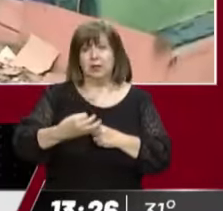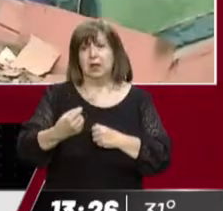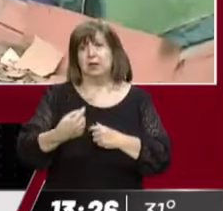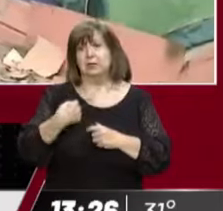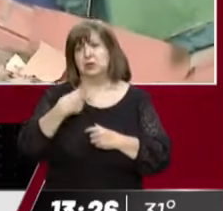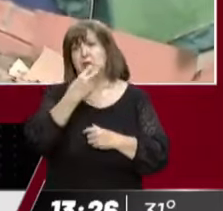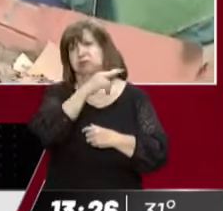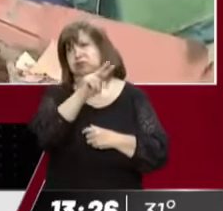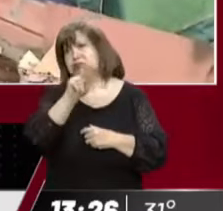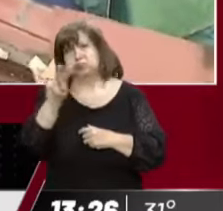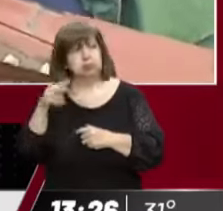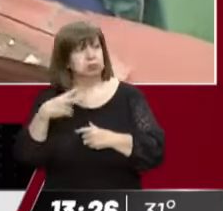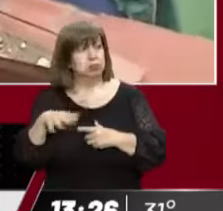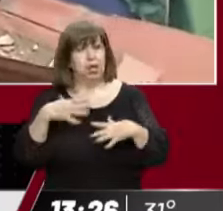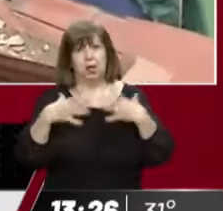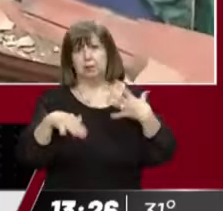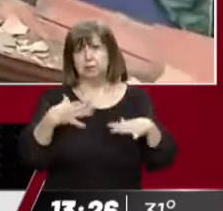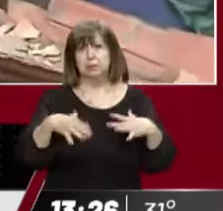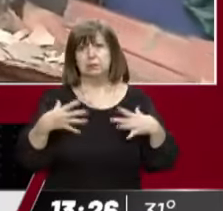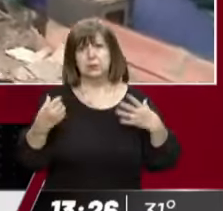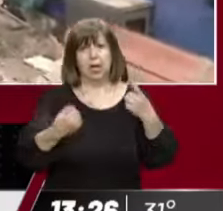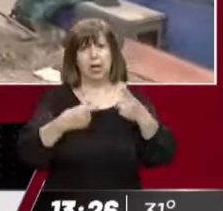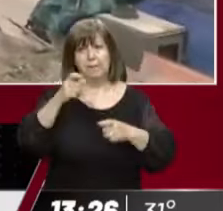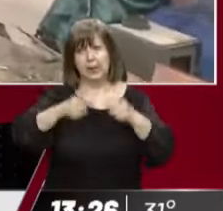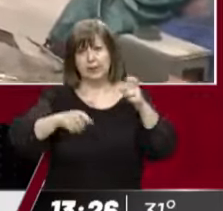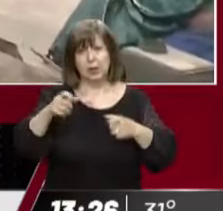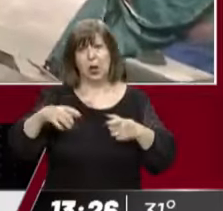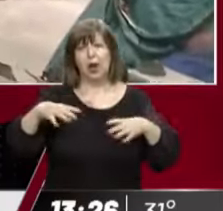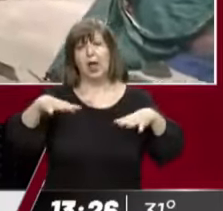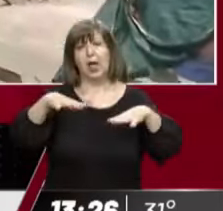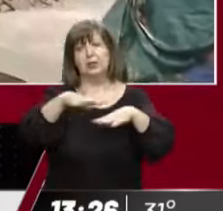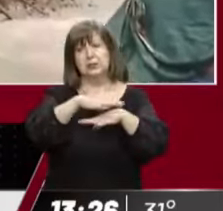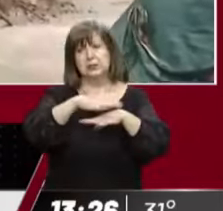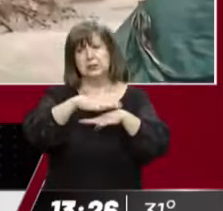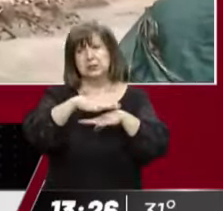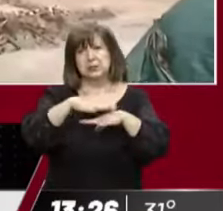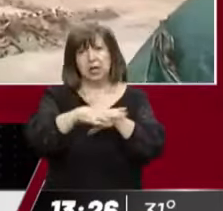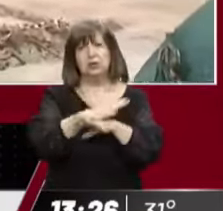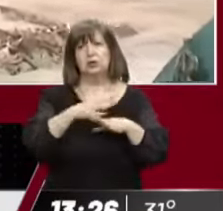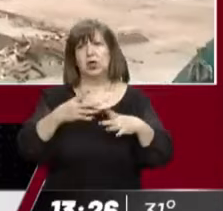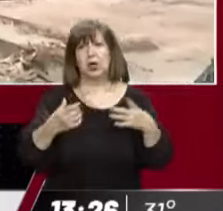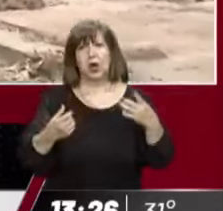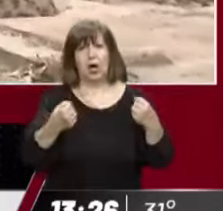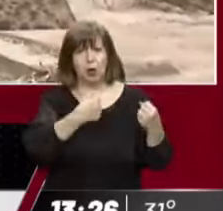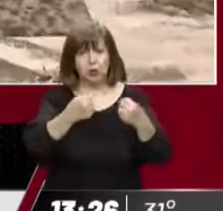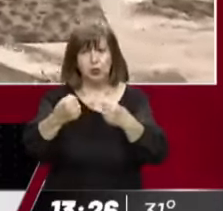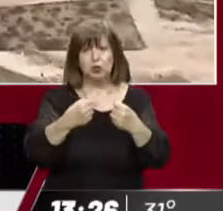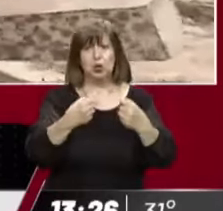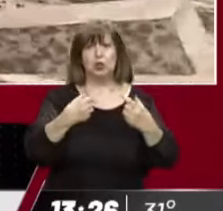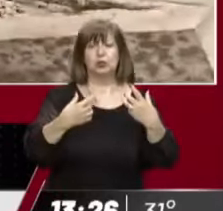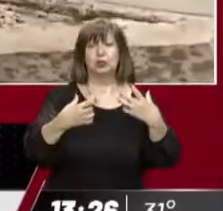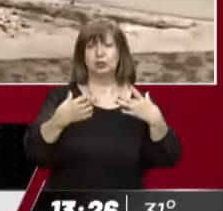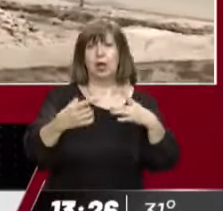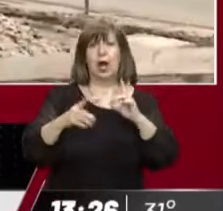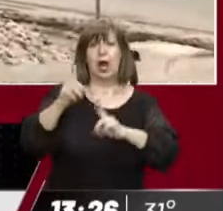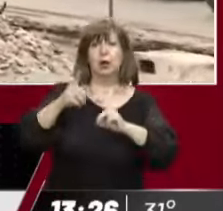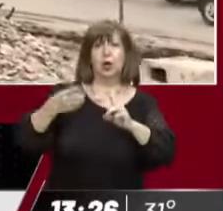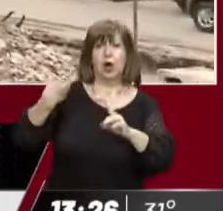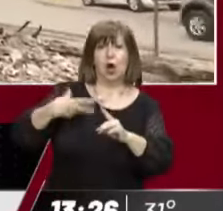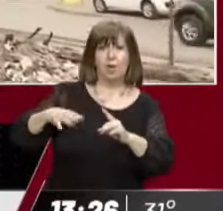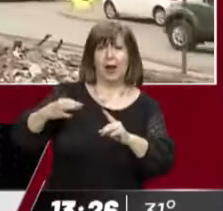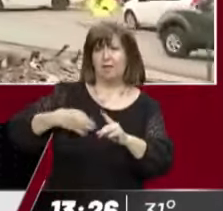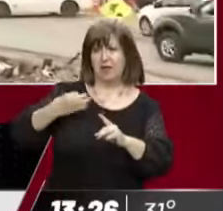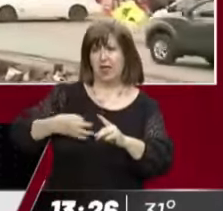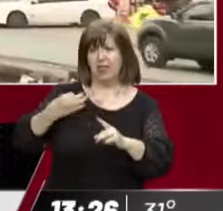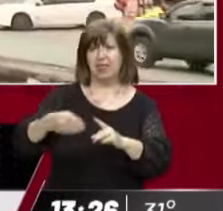primer día aquí en Viña del Mar. Realmente una ciudad, es una ciudad gigante, movilizado, siguiendo con su ritmo de vida,